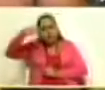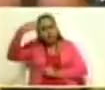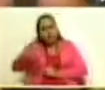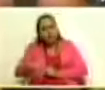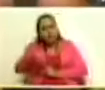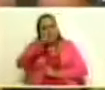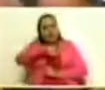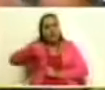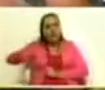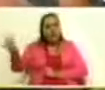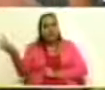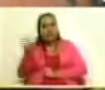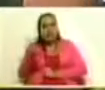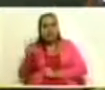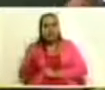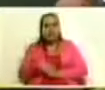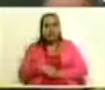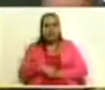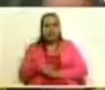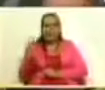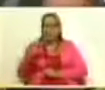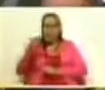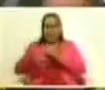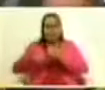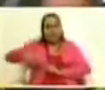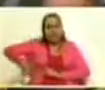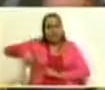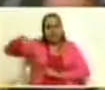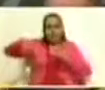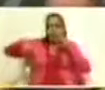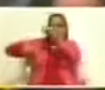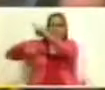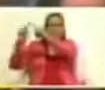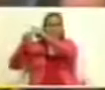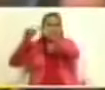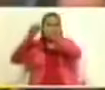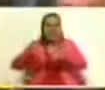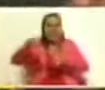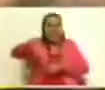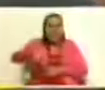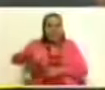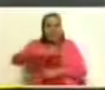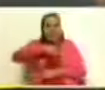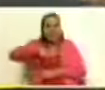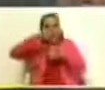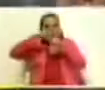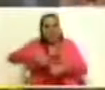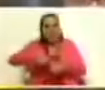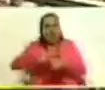los venezolanos y las venezolanas no hacemos maletas, hacemos país. Y por eso nos quedamos y creemos en Venezuela. Muchas gracias.